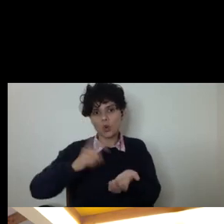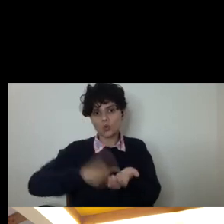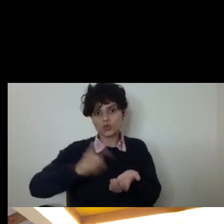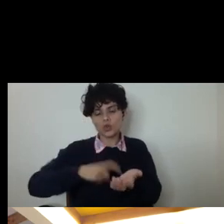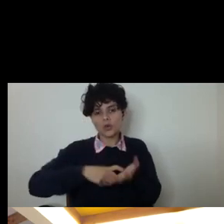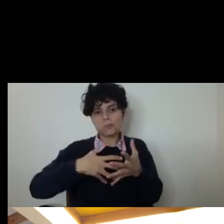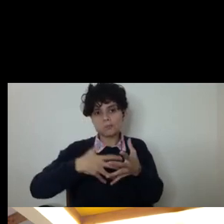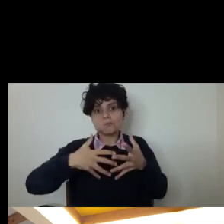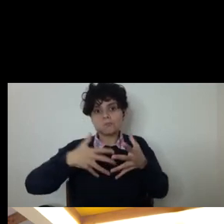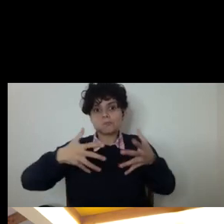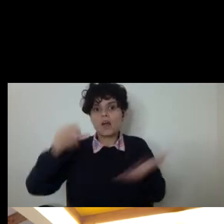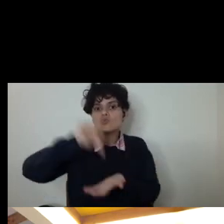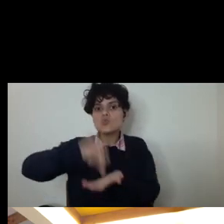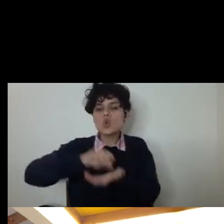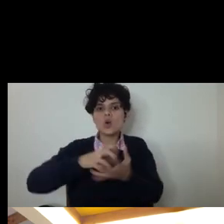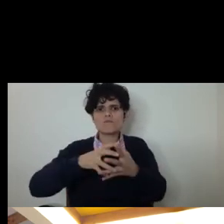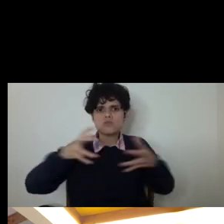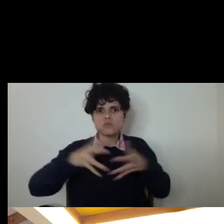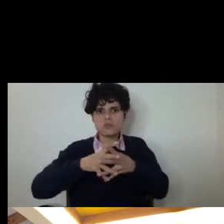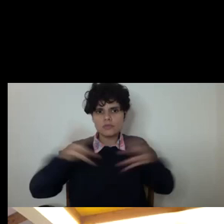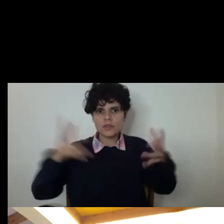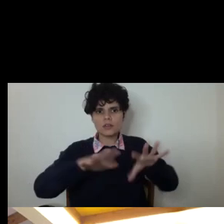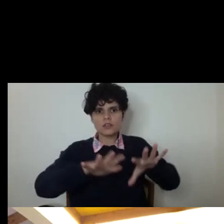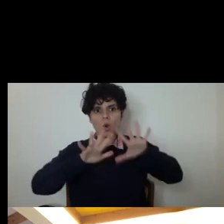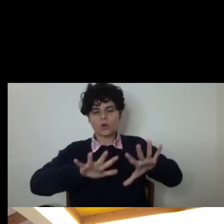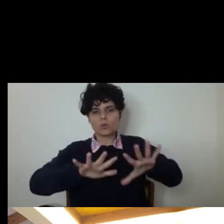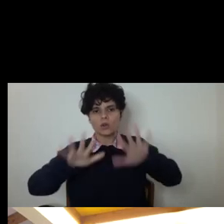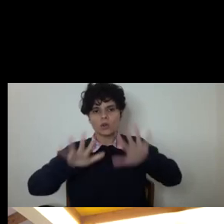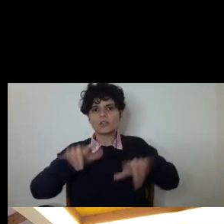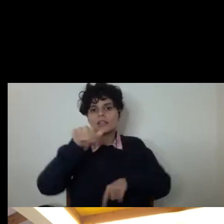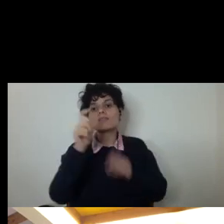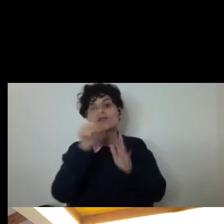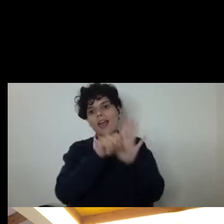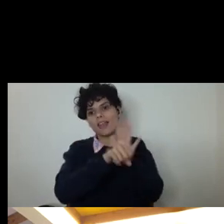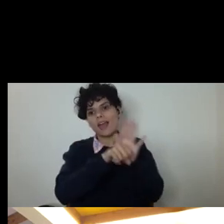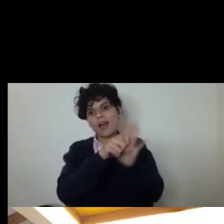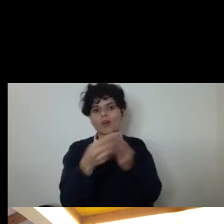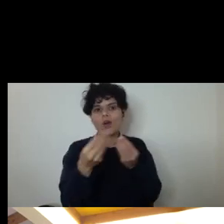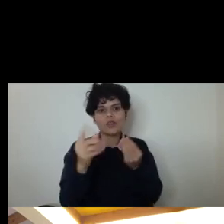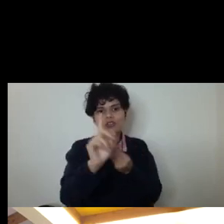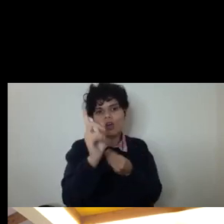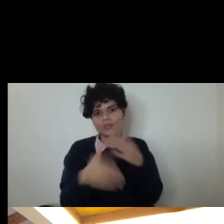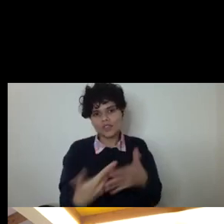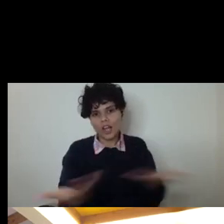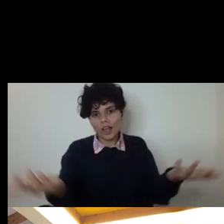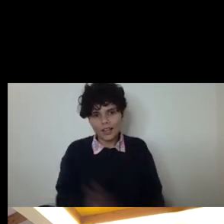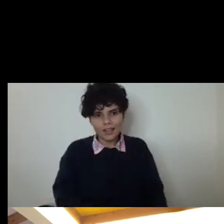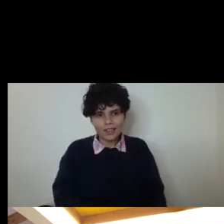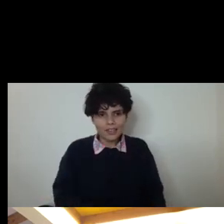núcleo cada vez mayor. Y la película, que por supuesto no va a querer correr.